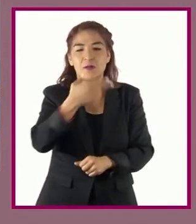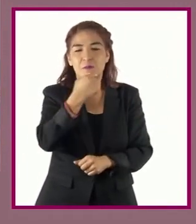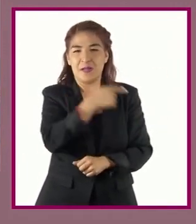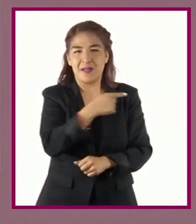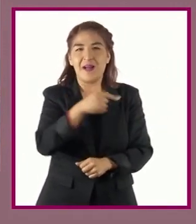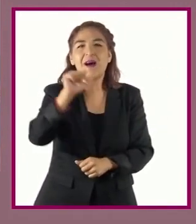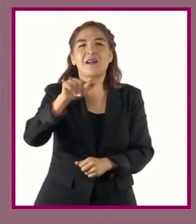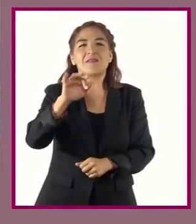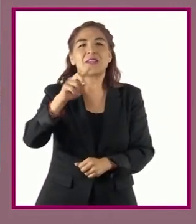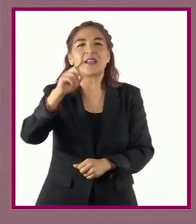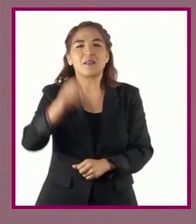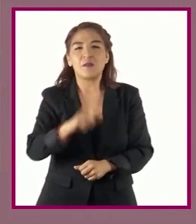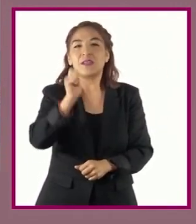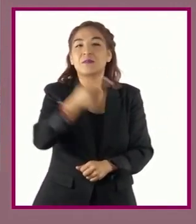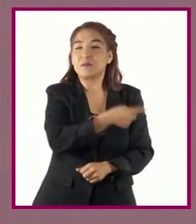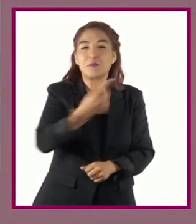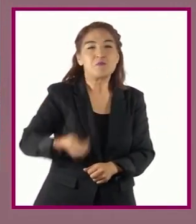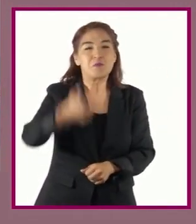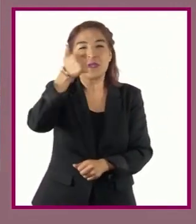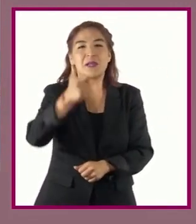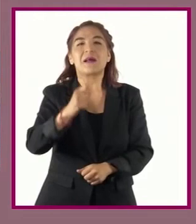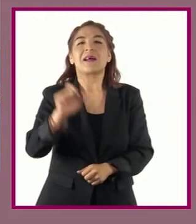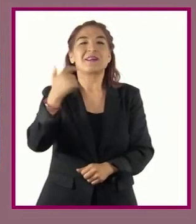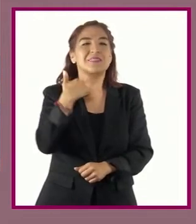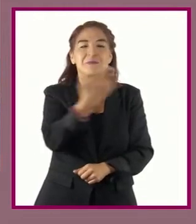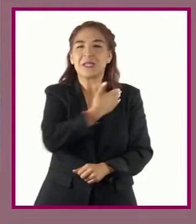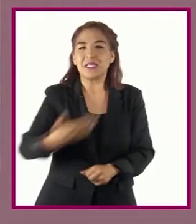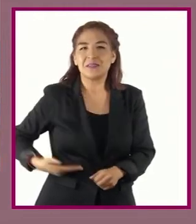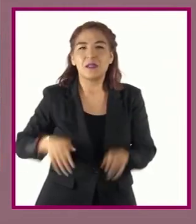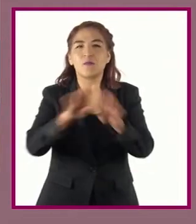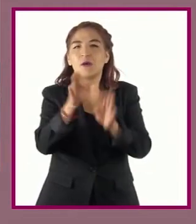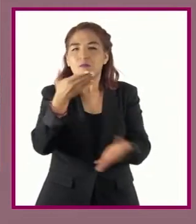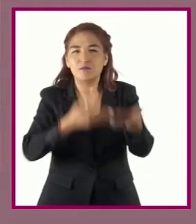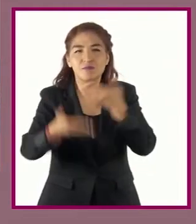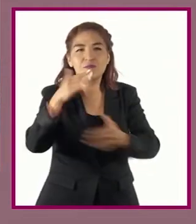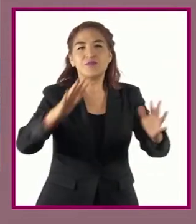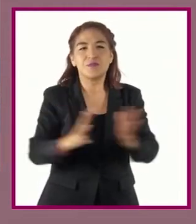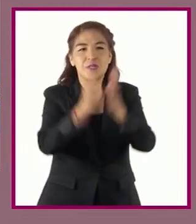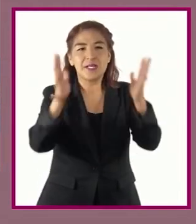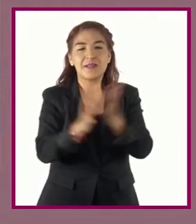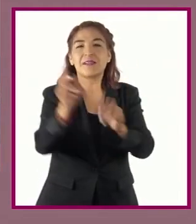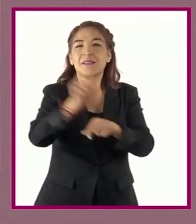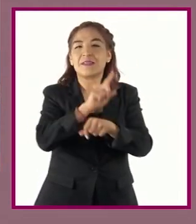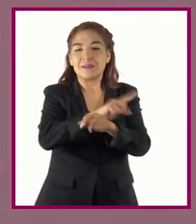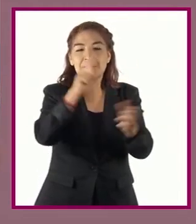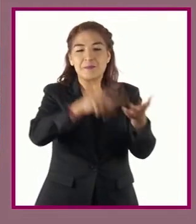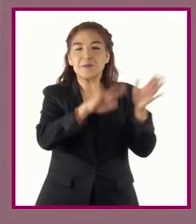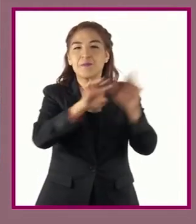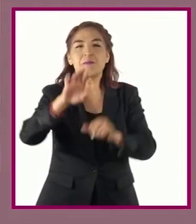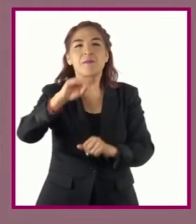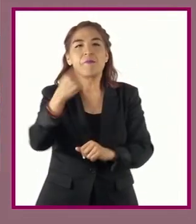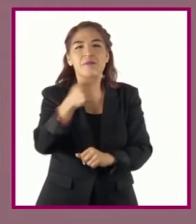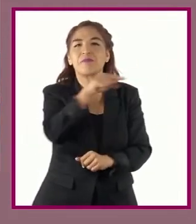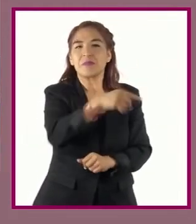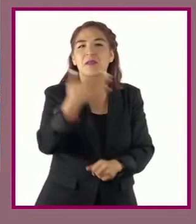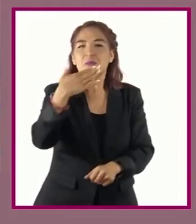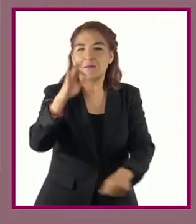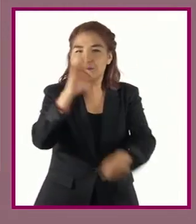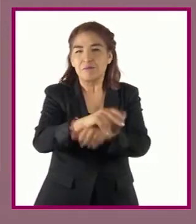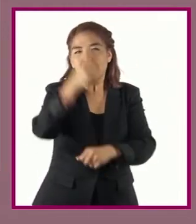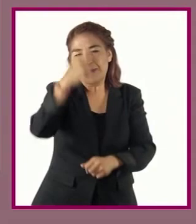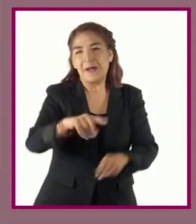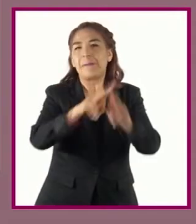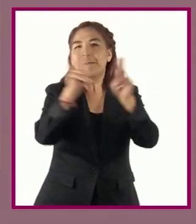Cristiani Burkhardt, siendo el primer presidente civil electo democráticamente desde 1931. Cristiani optó por favorecer la